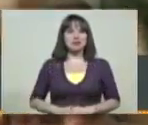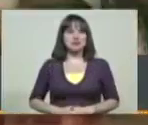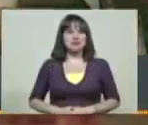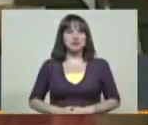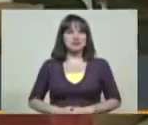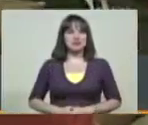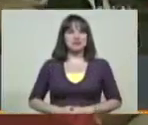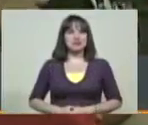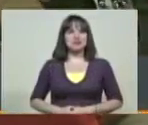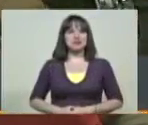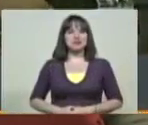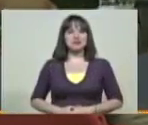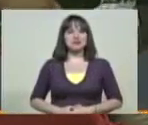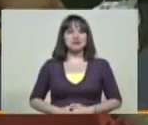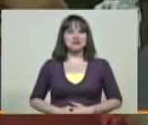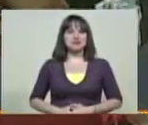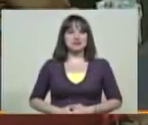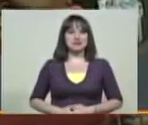de calor